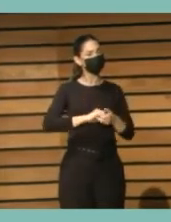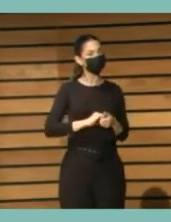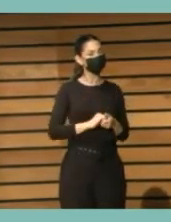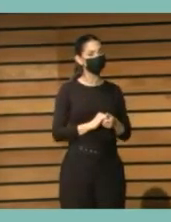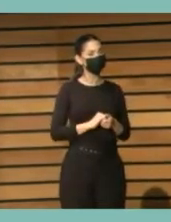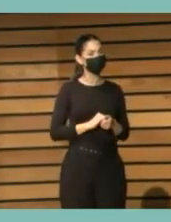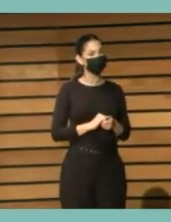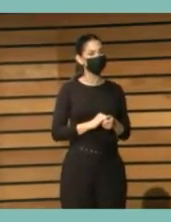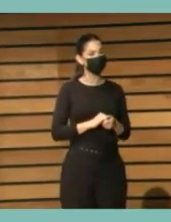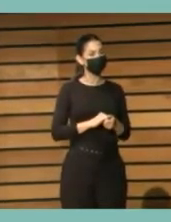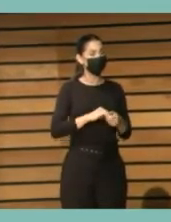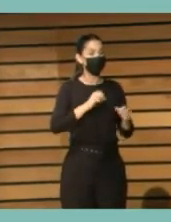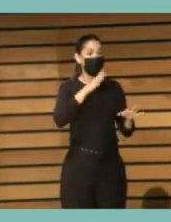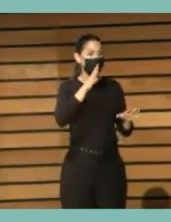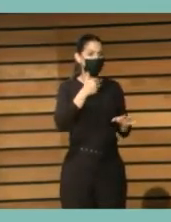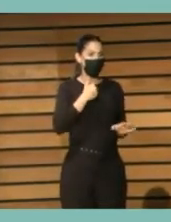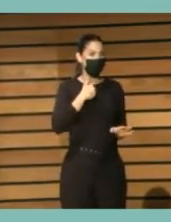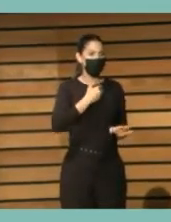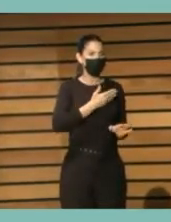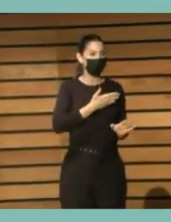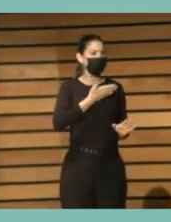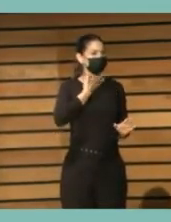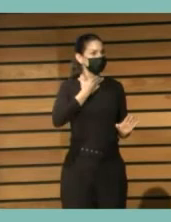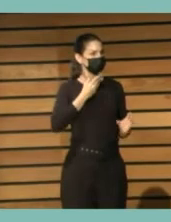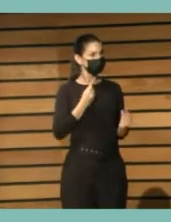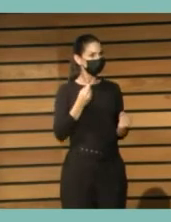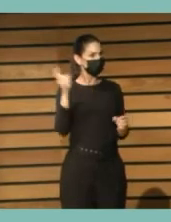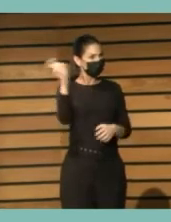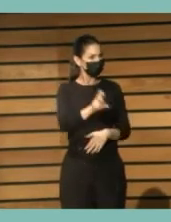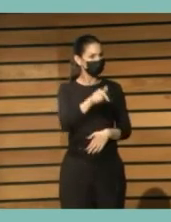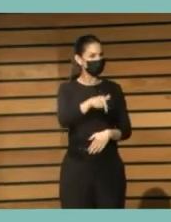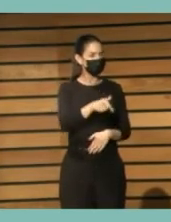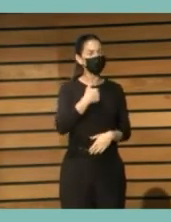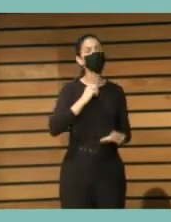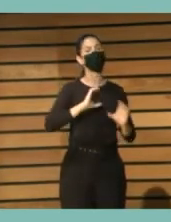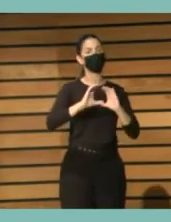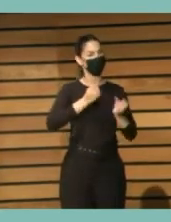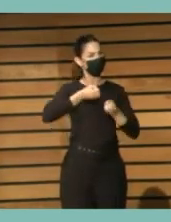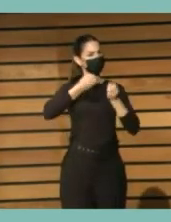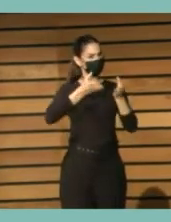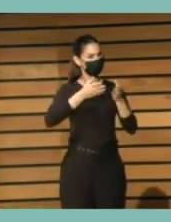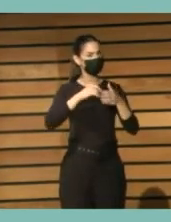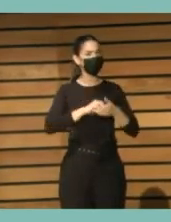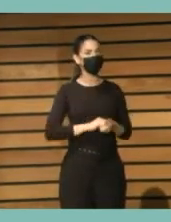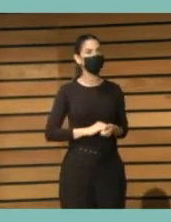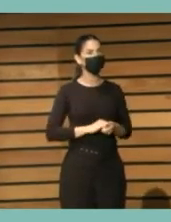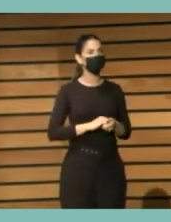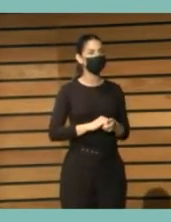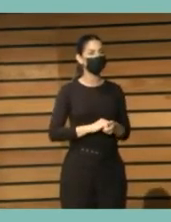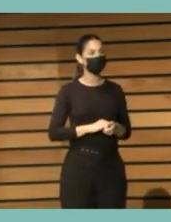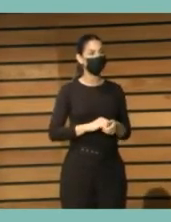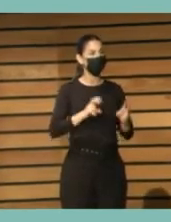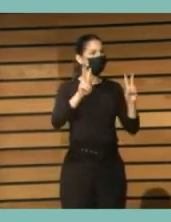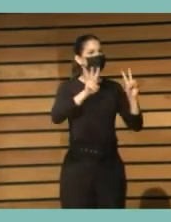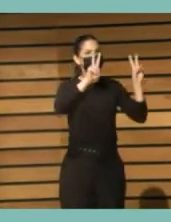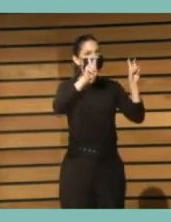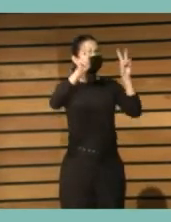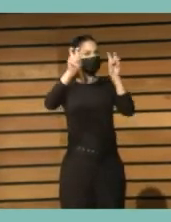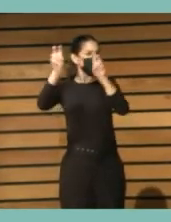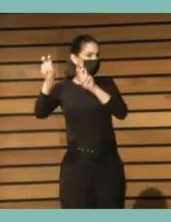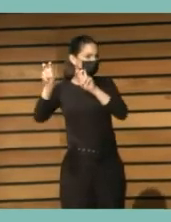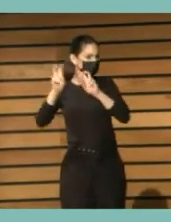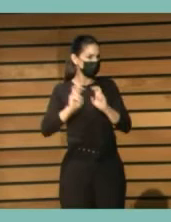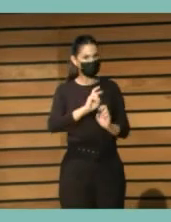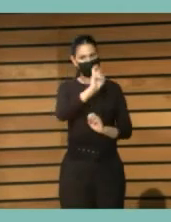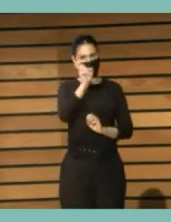porque me apetecía venir y digo, bueno, pues voy a lanzar una comunicación. Y precisamente tenía varios títulos para esa comunicación.